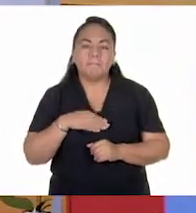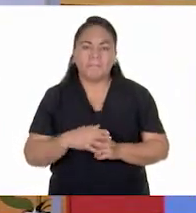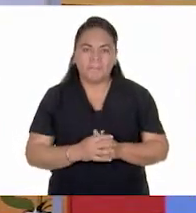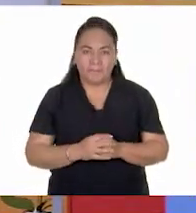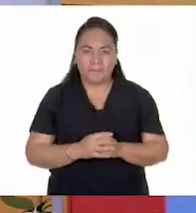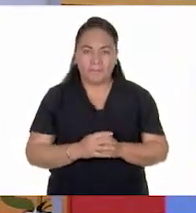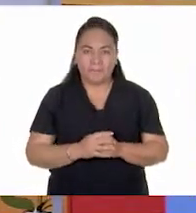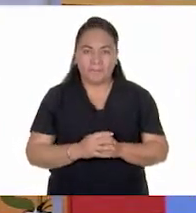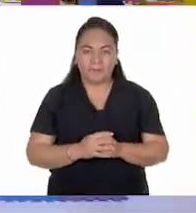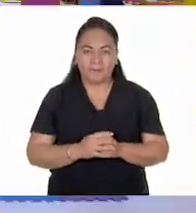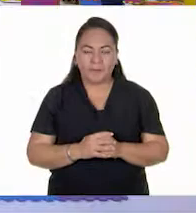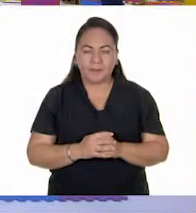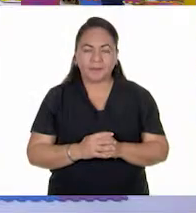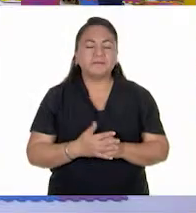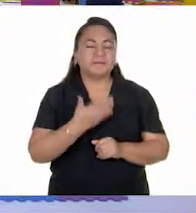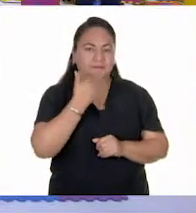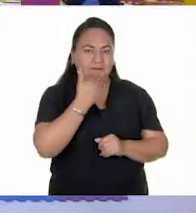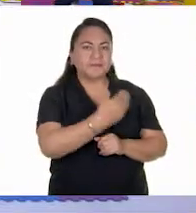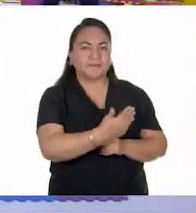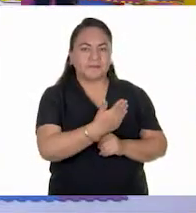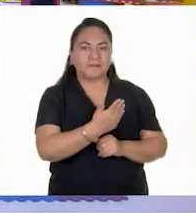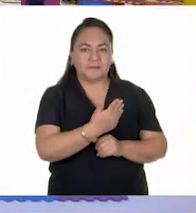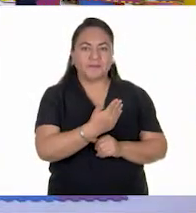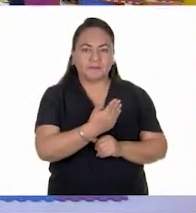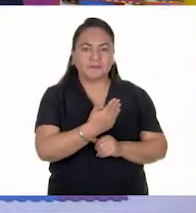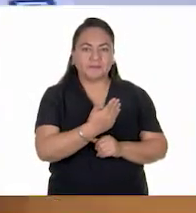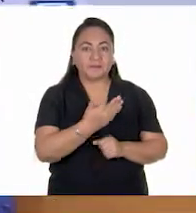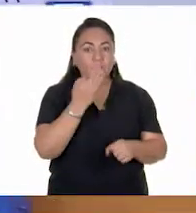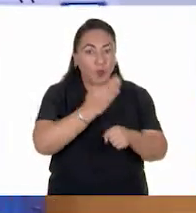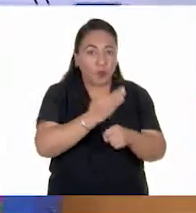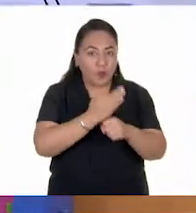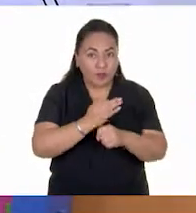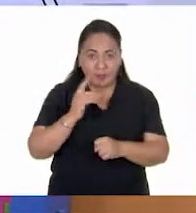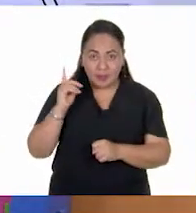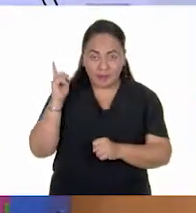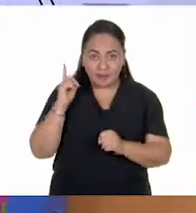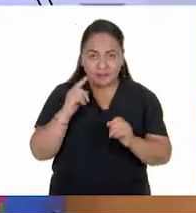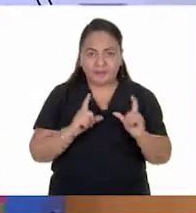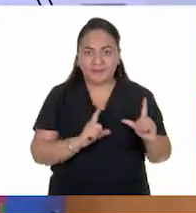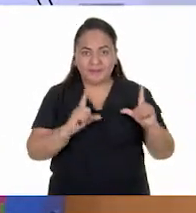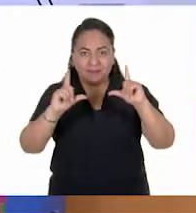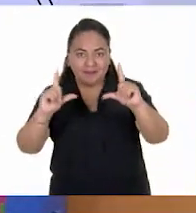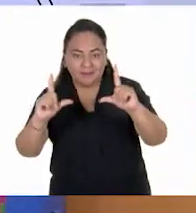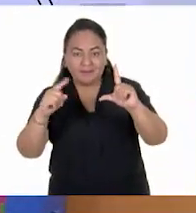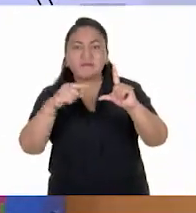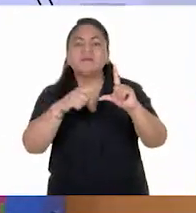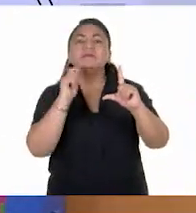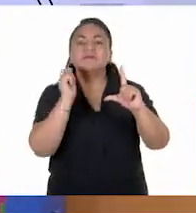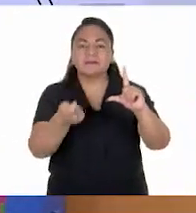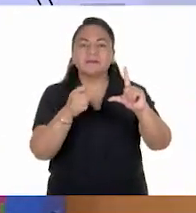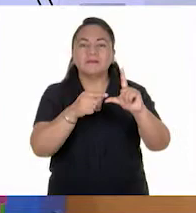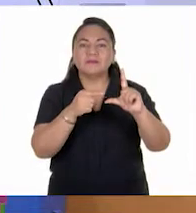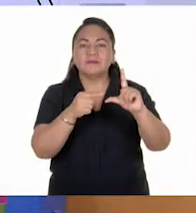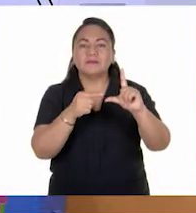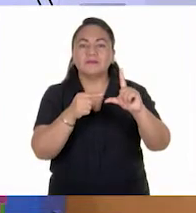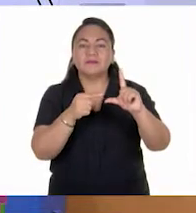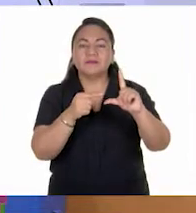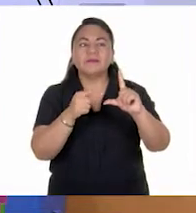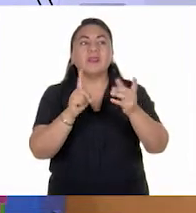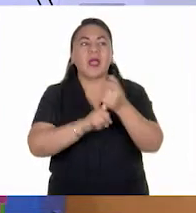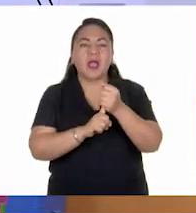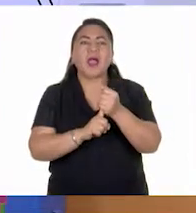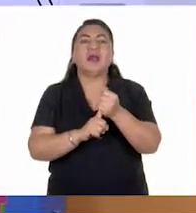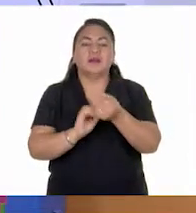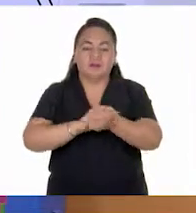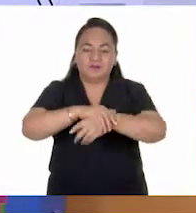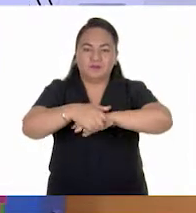Muy bien. En esta imagen que nos acaba de enseñar Pili, nos están representando una llave donde